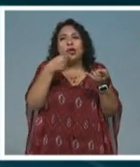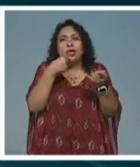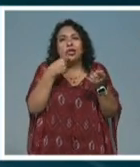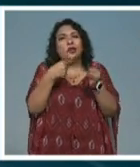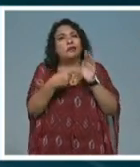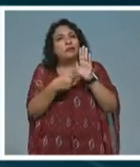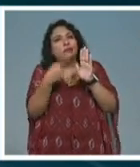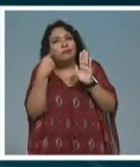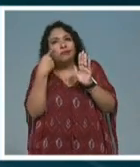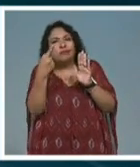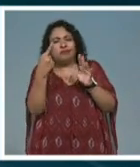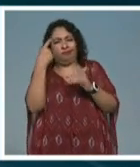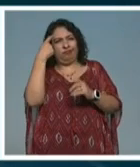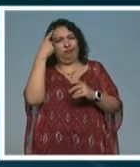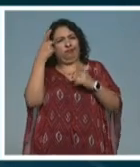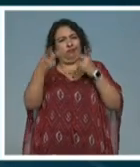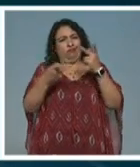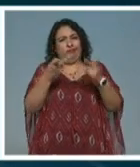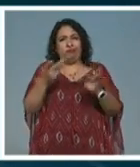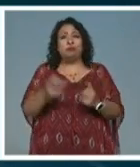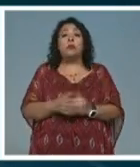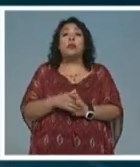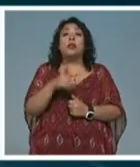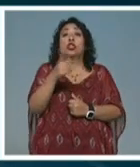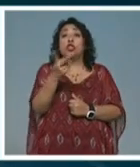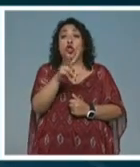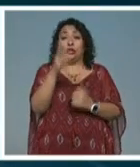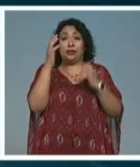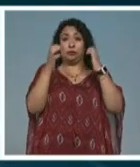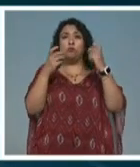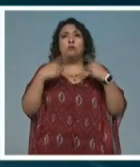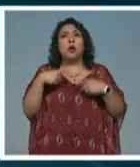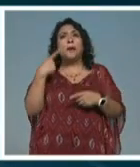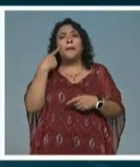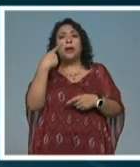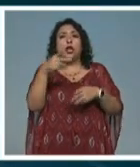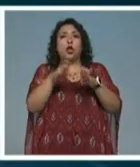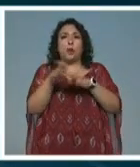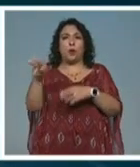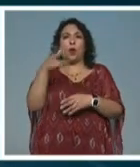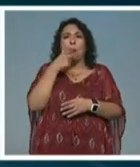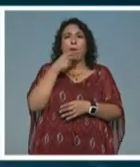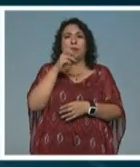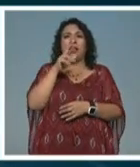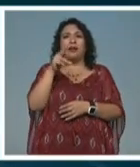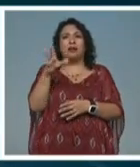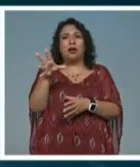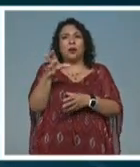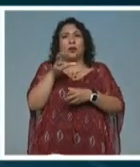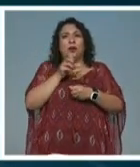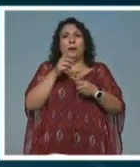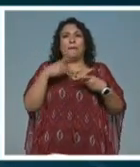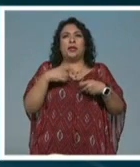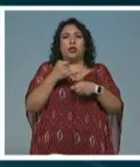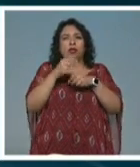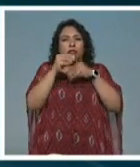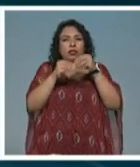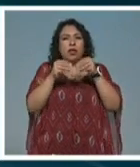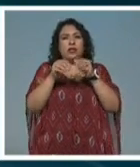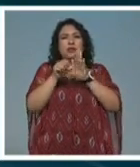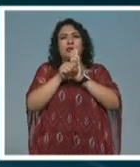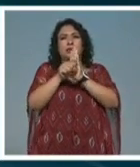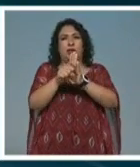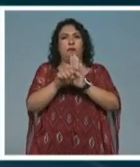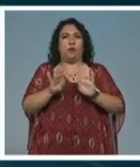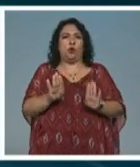hace cuestionarte. En ambas muestras la gente podrá ver cómo Eric se apropia de los personajes y los dota de una simbología